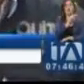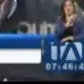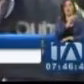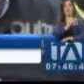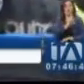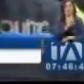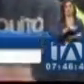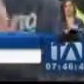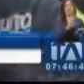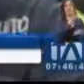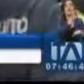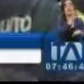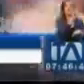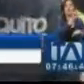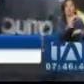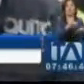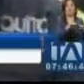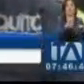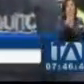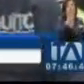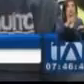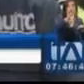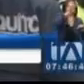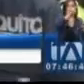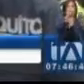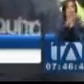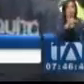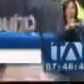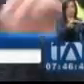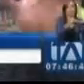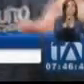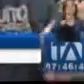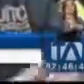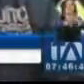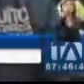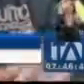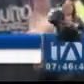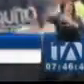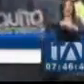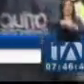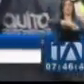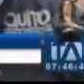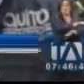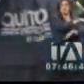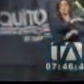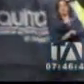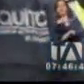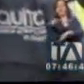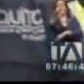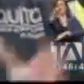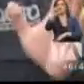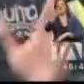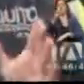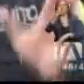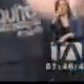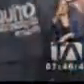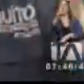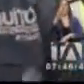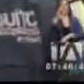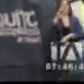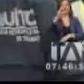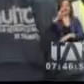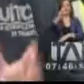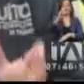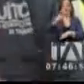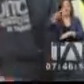los ríos se cambiasen tiene circulación de sur a norte desde las 6 de la mañana a 3 de la tarde pudiendo bajar por la luz sólido para de tomar su sentido original de